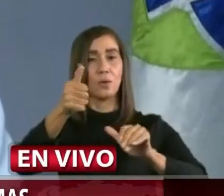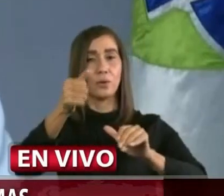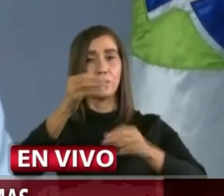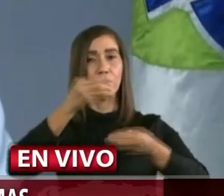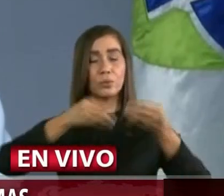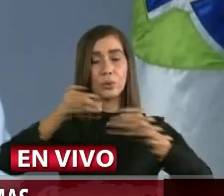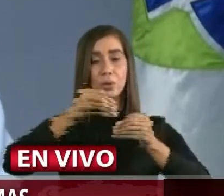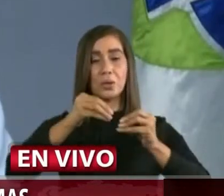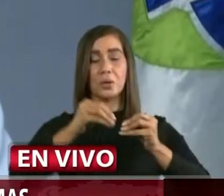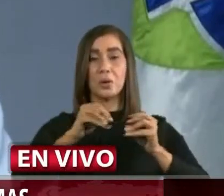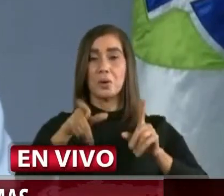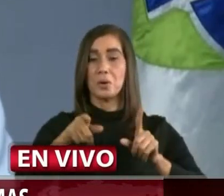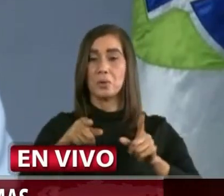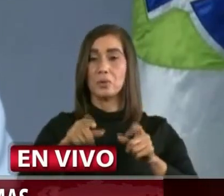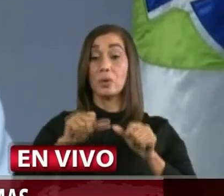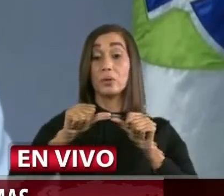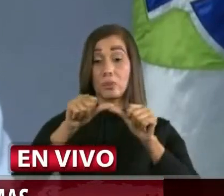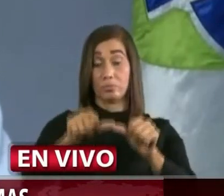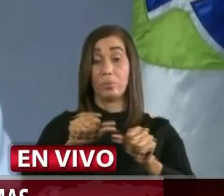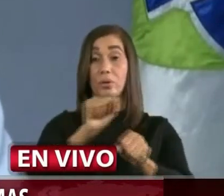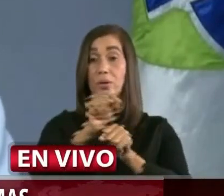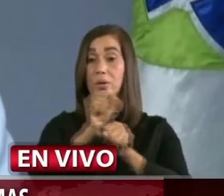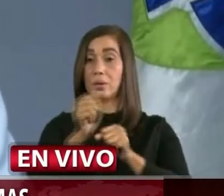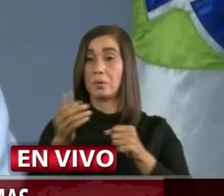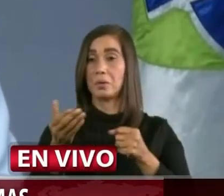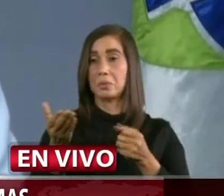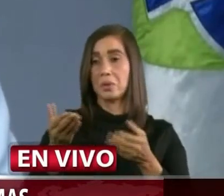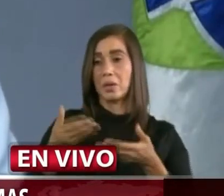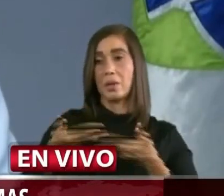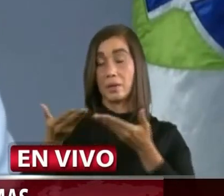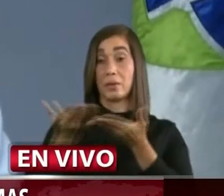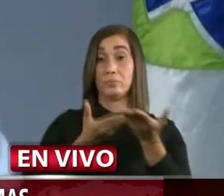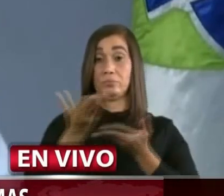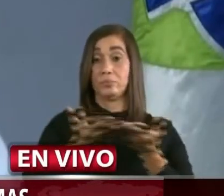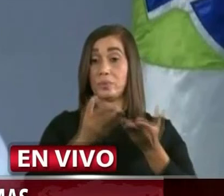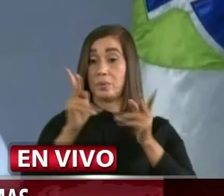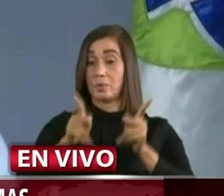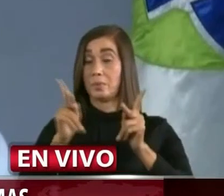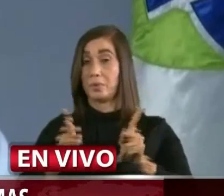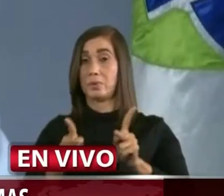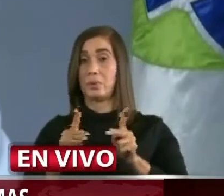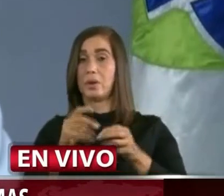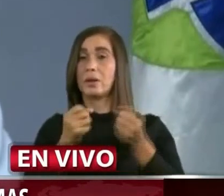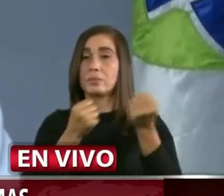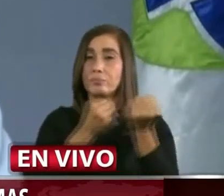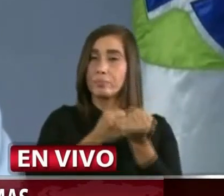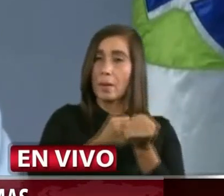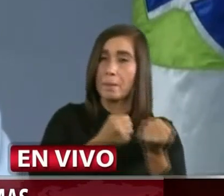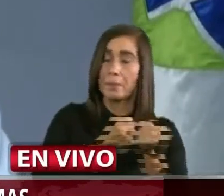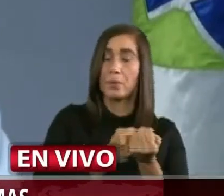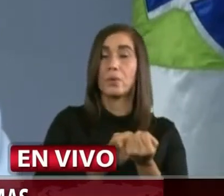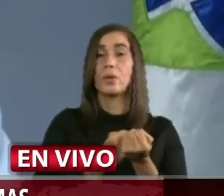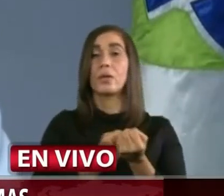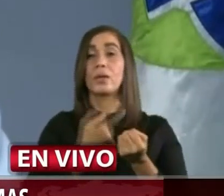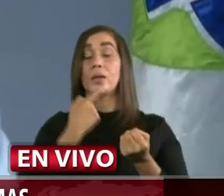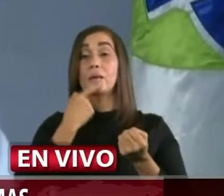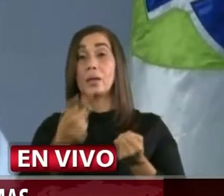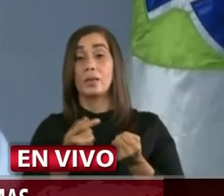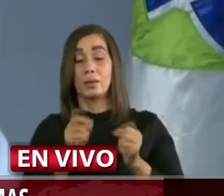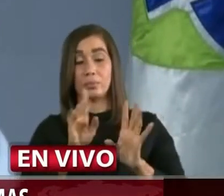negocios que mantengan prestación de bienes y servicios a colaborar promoviendo